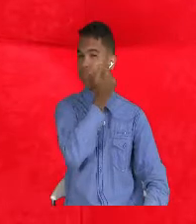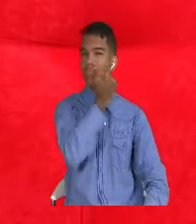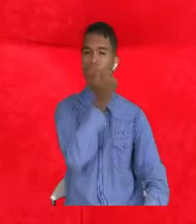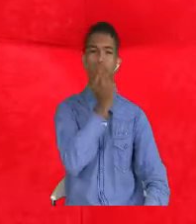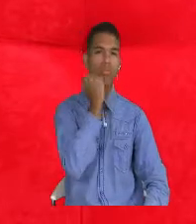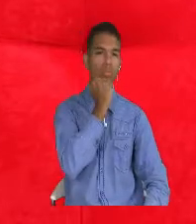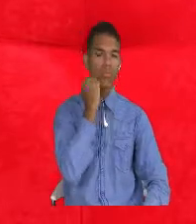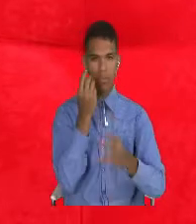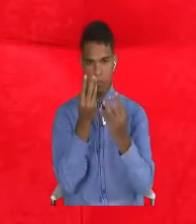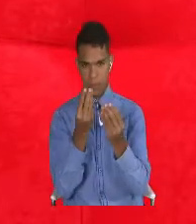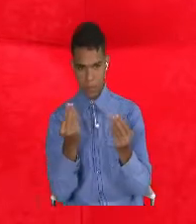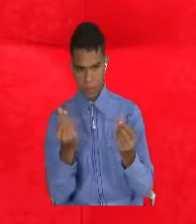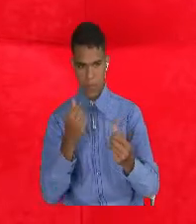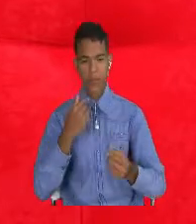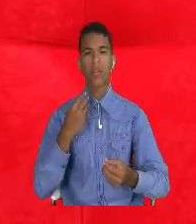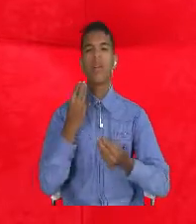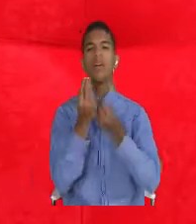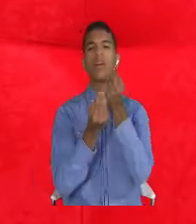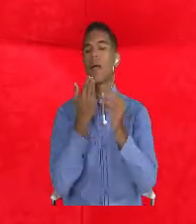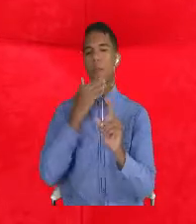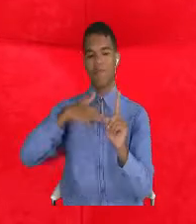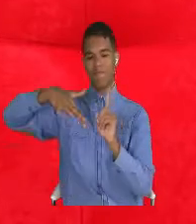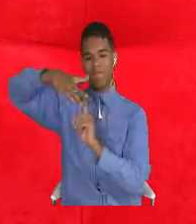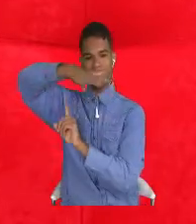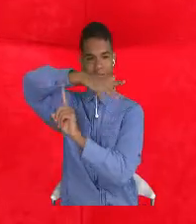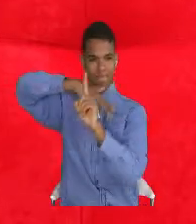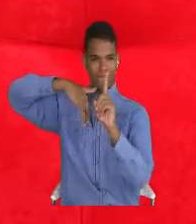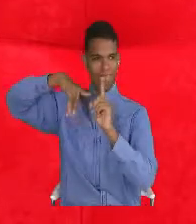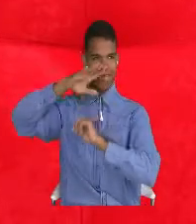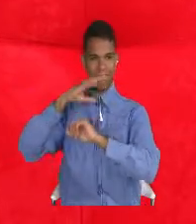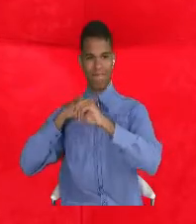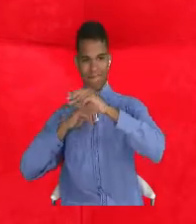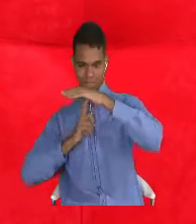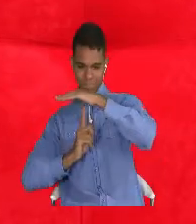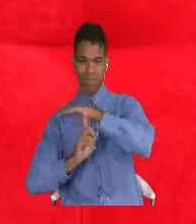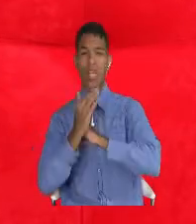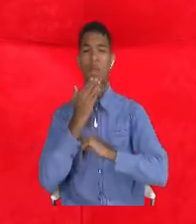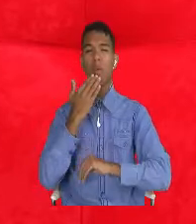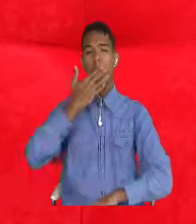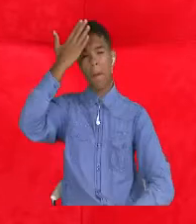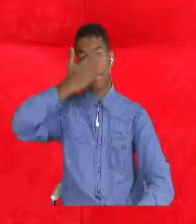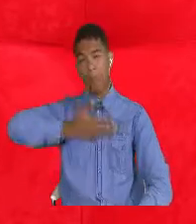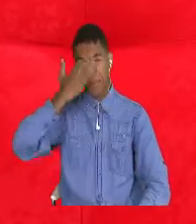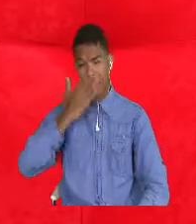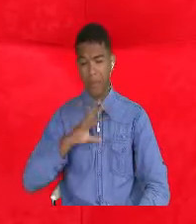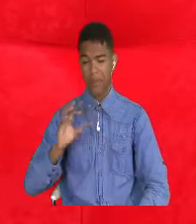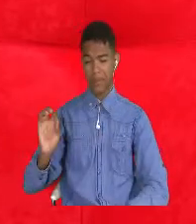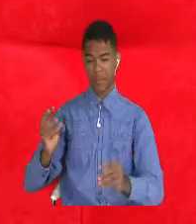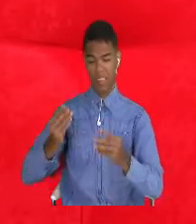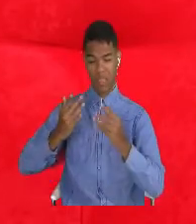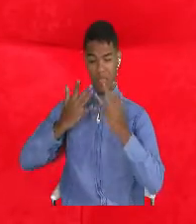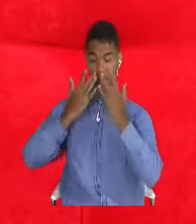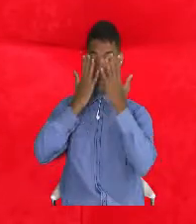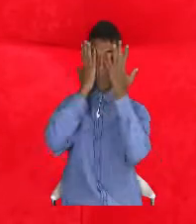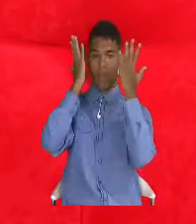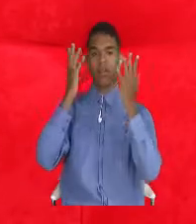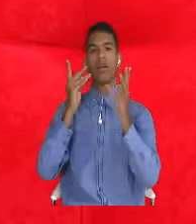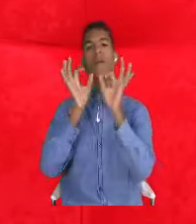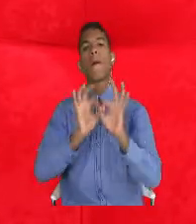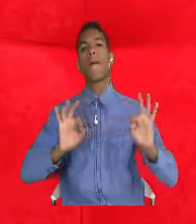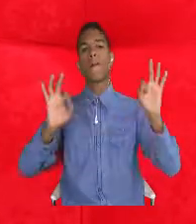mira, Kiara, nosotros salimos al medio ambiente y siempre pasa una buceta, que el polvo. Entonces es muy importante utilizar exfoliantes,